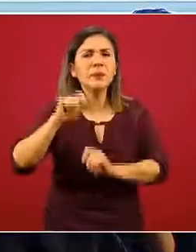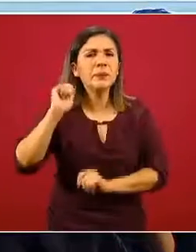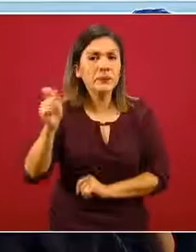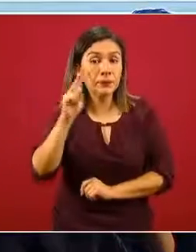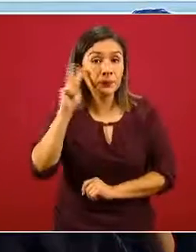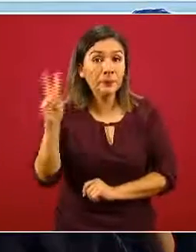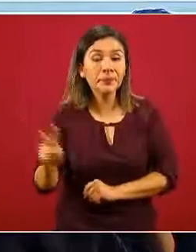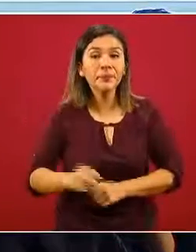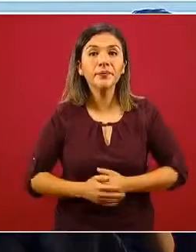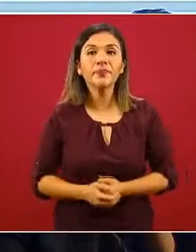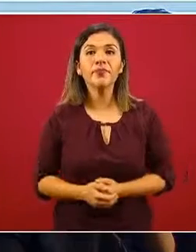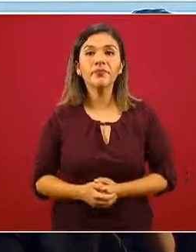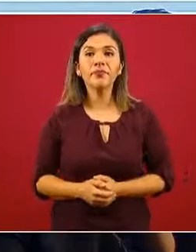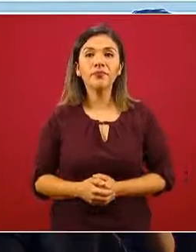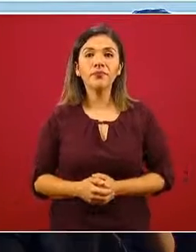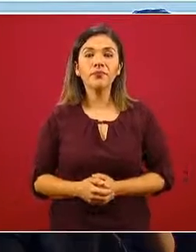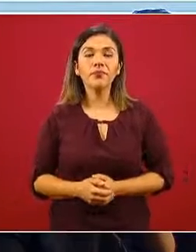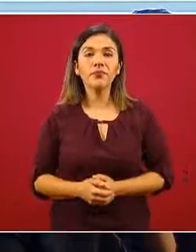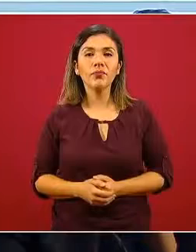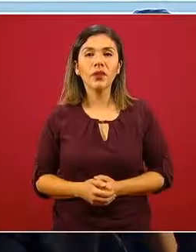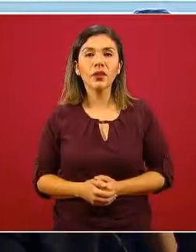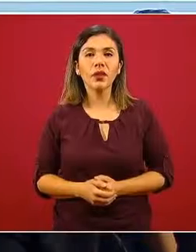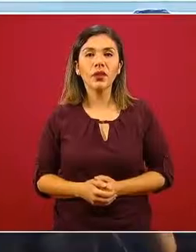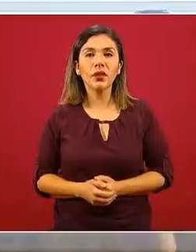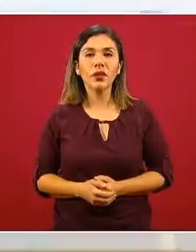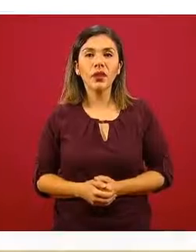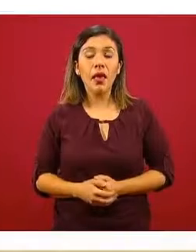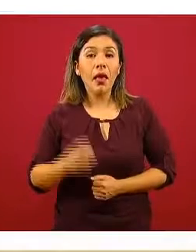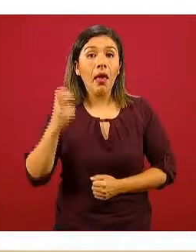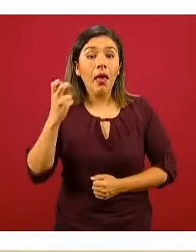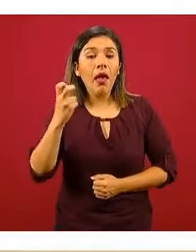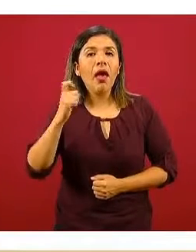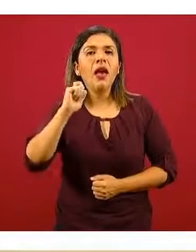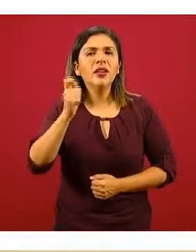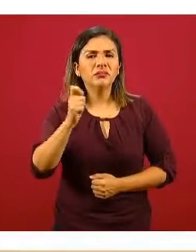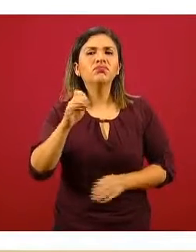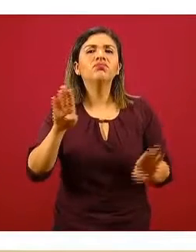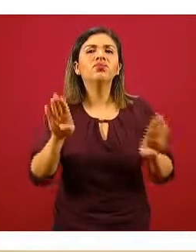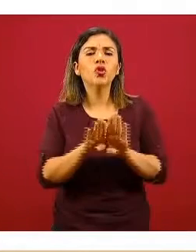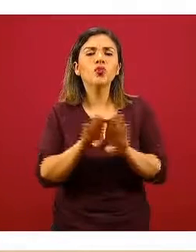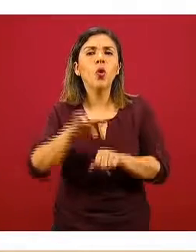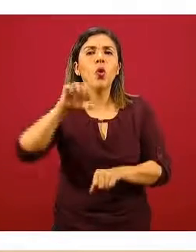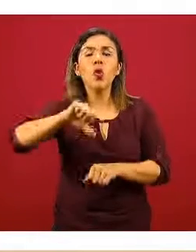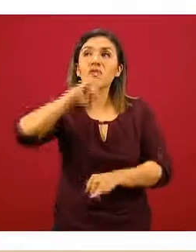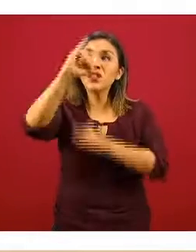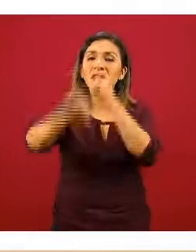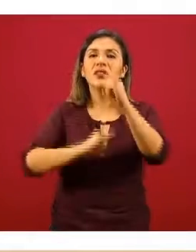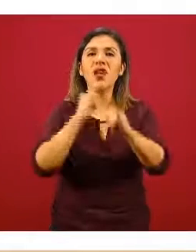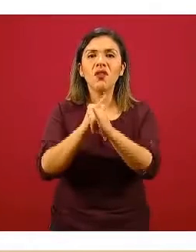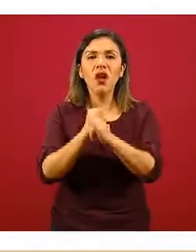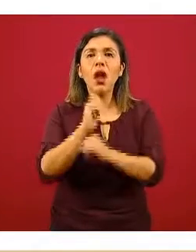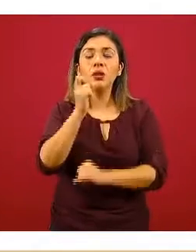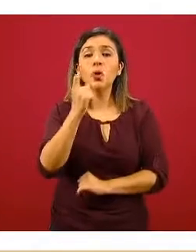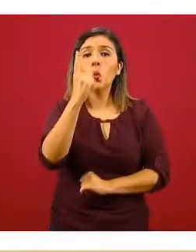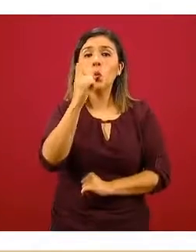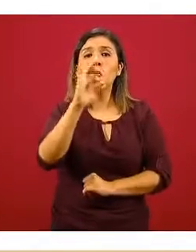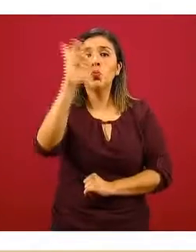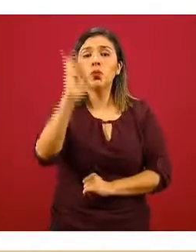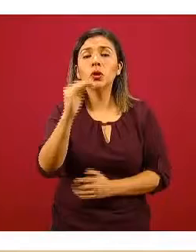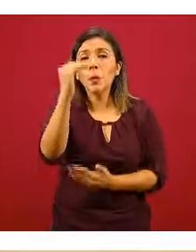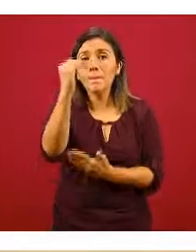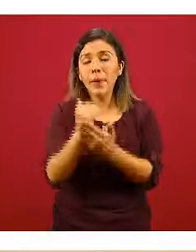diapositiva vemos la actualización de la pandemia, es decir, el panorama internacional, un punto porcentual